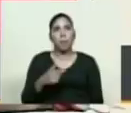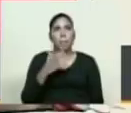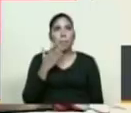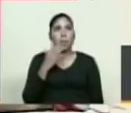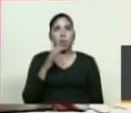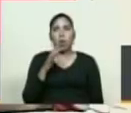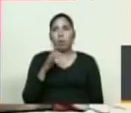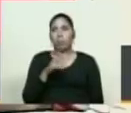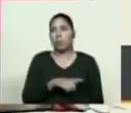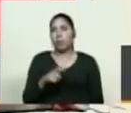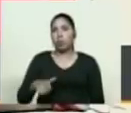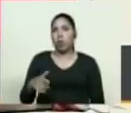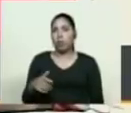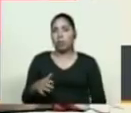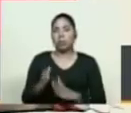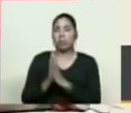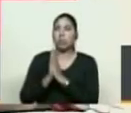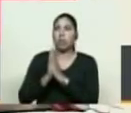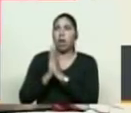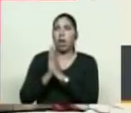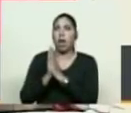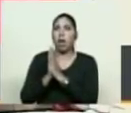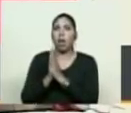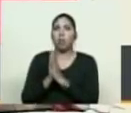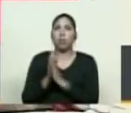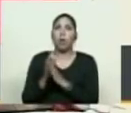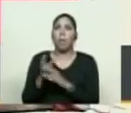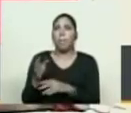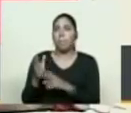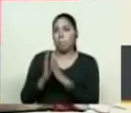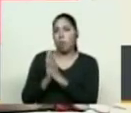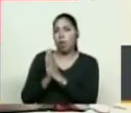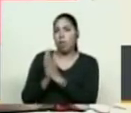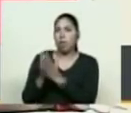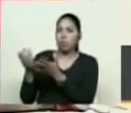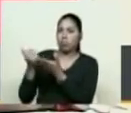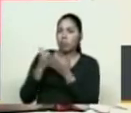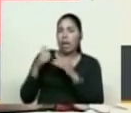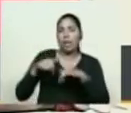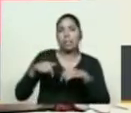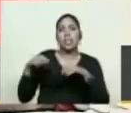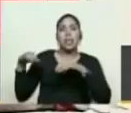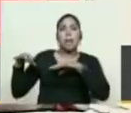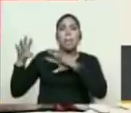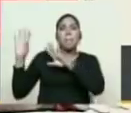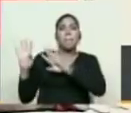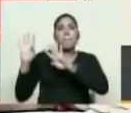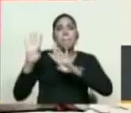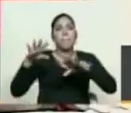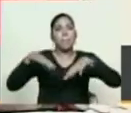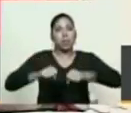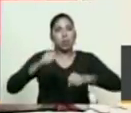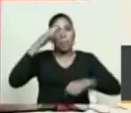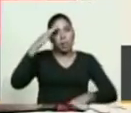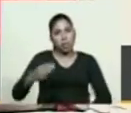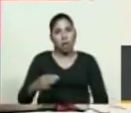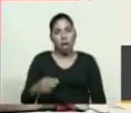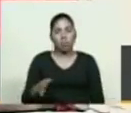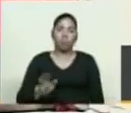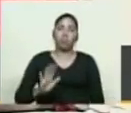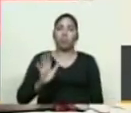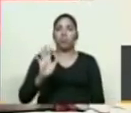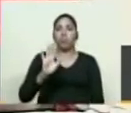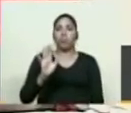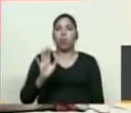que aquí hay una invasión, esos santos están muy ocupados y no los van a complacer. muy ocupados. Nosotros, además, quisiéramos que no